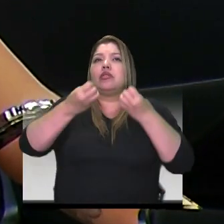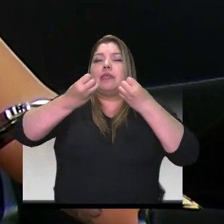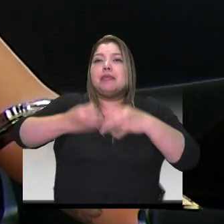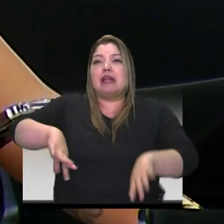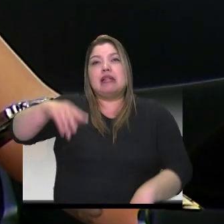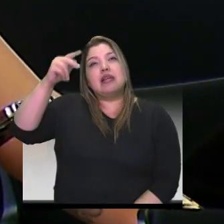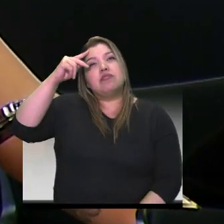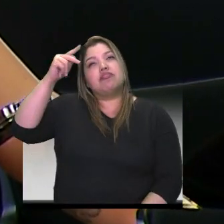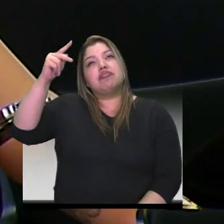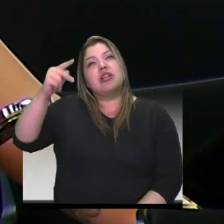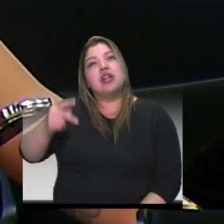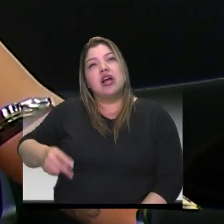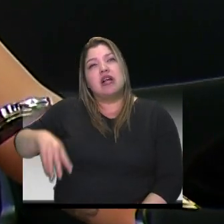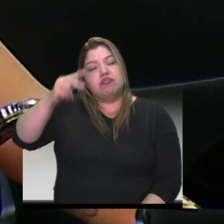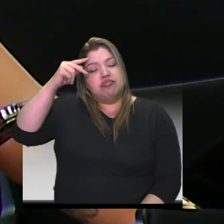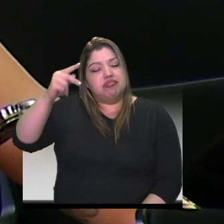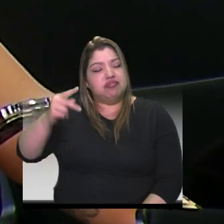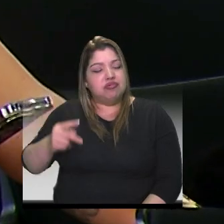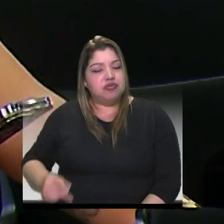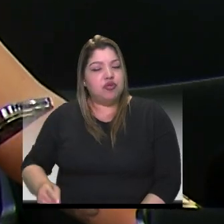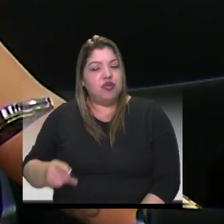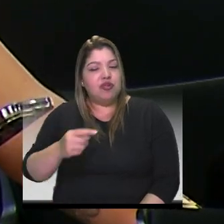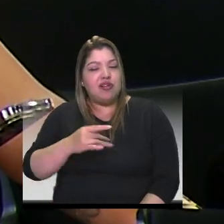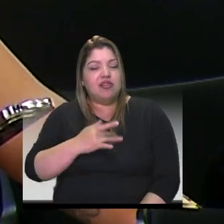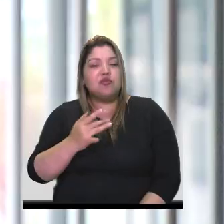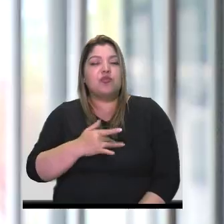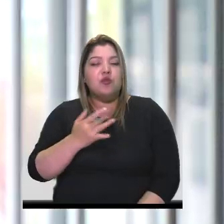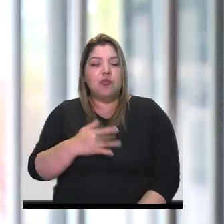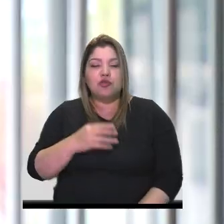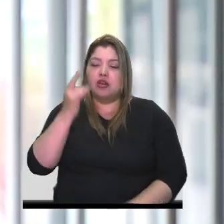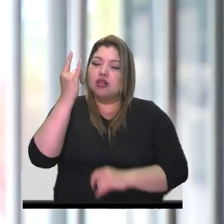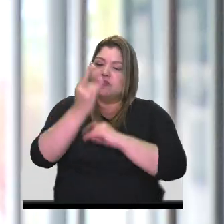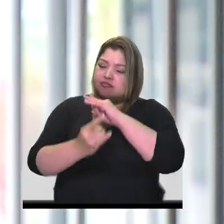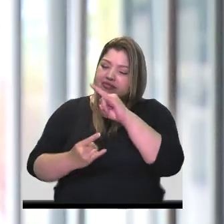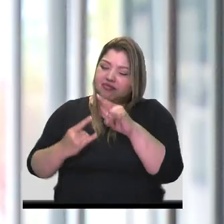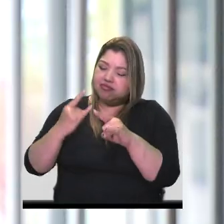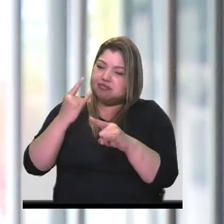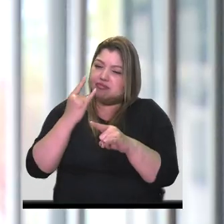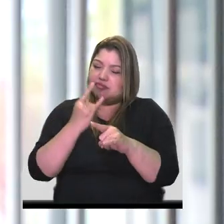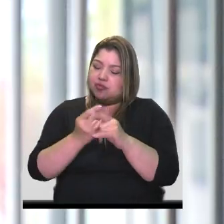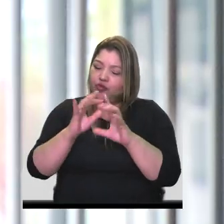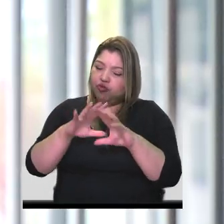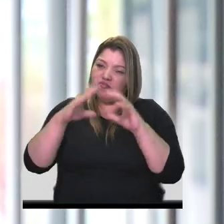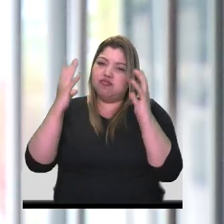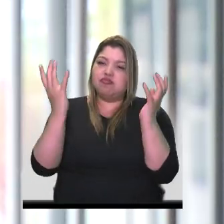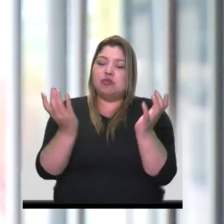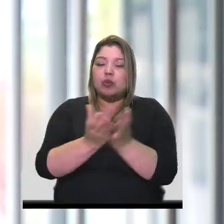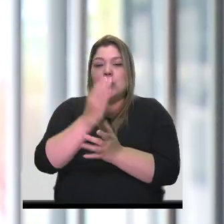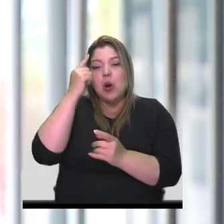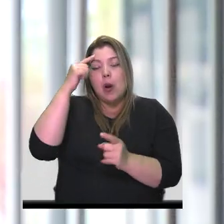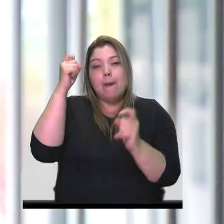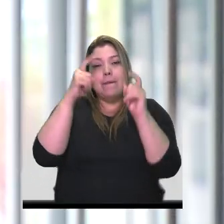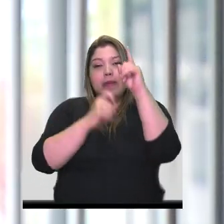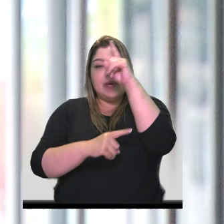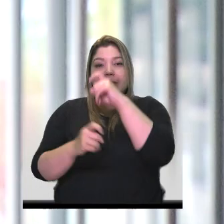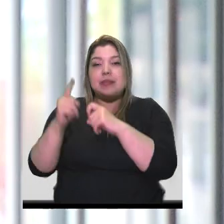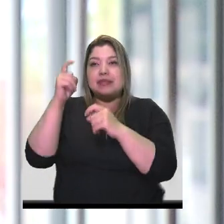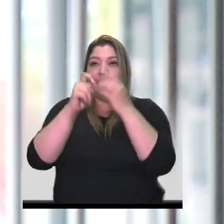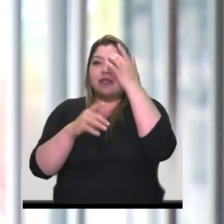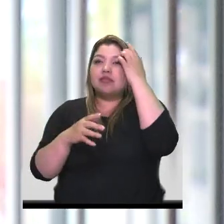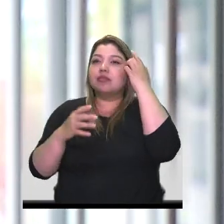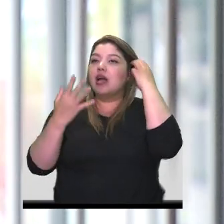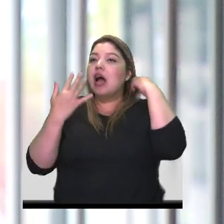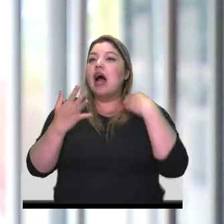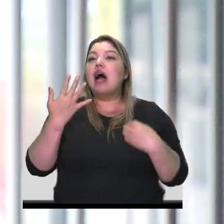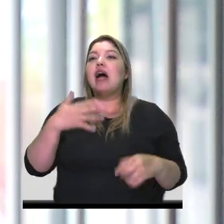qué sentido ha tenido en la cosmogonía, en la manera de pensar el mundo y simplemente lo juzgamos como que es un